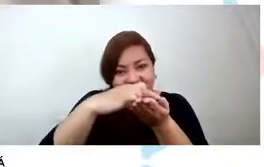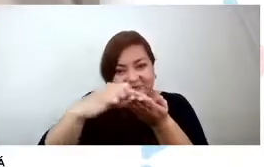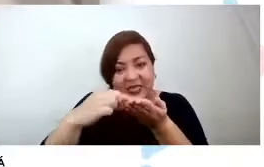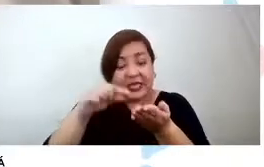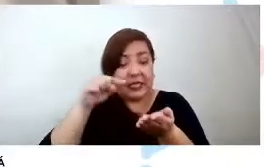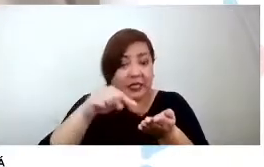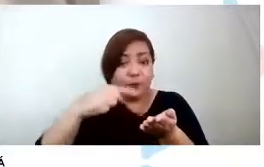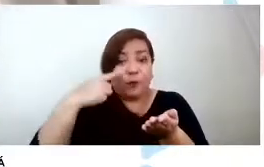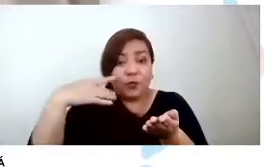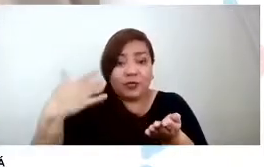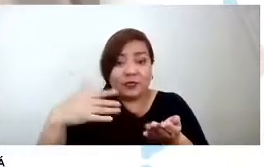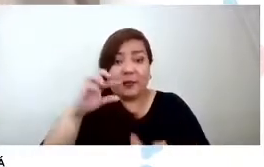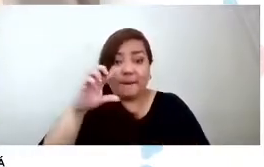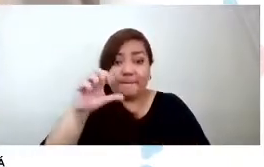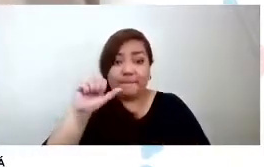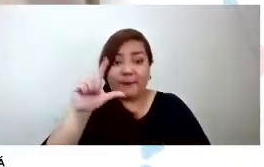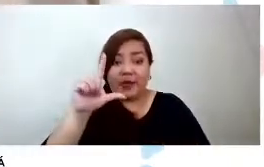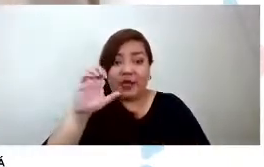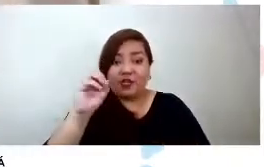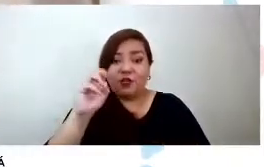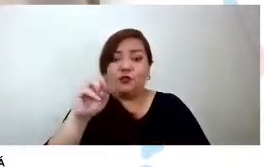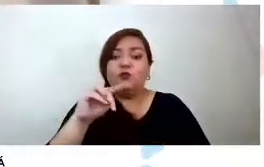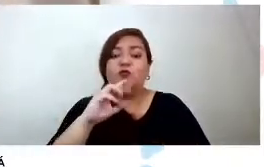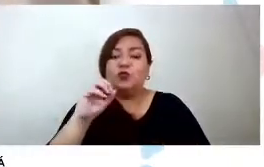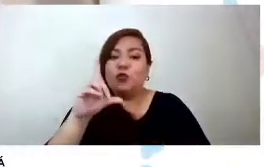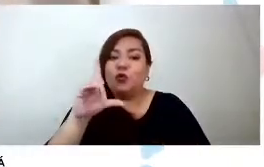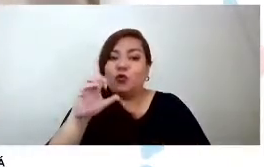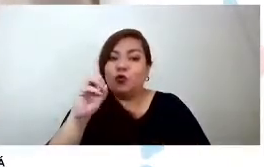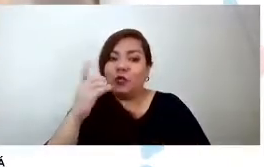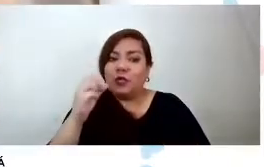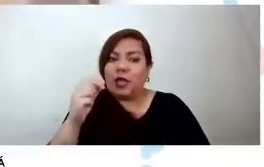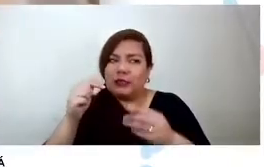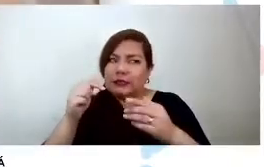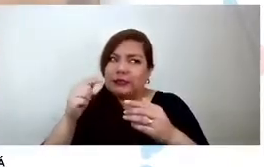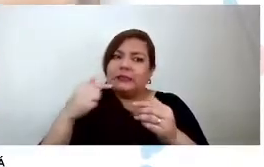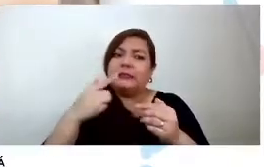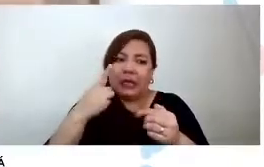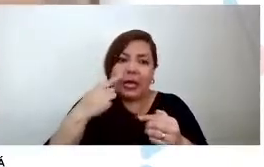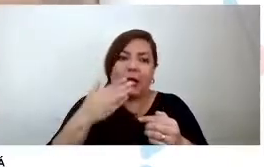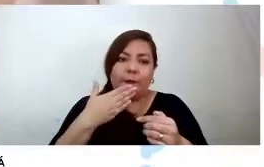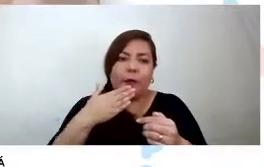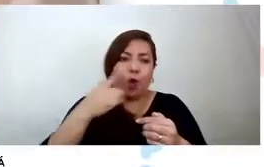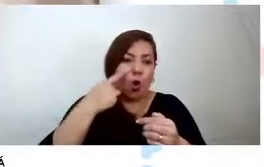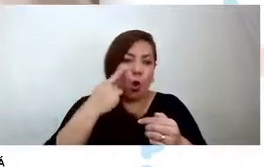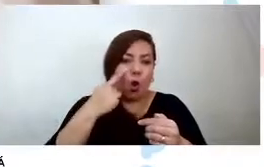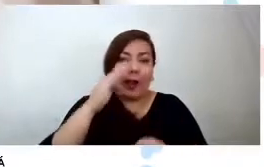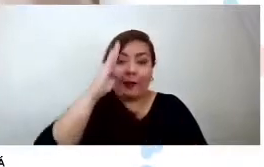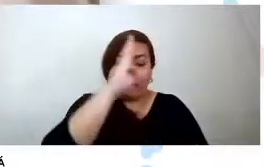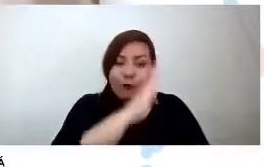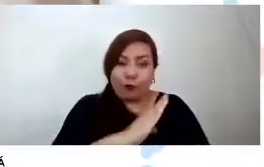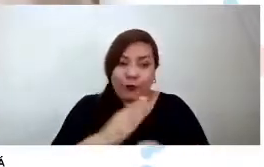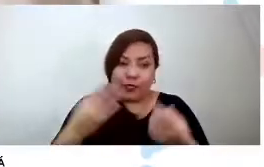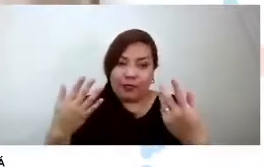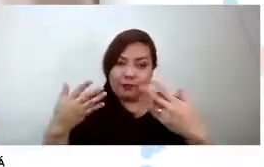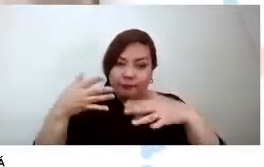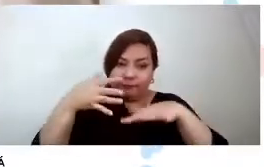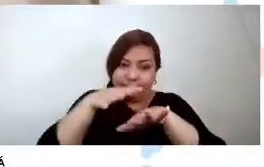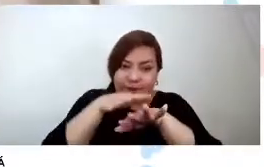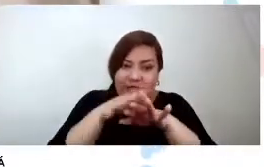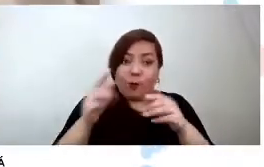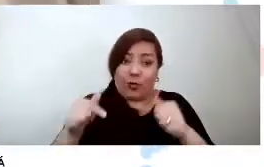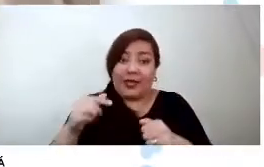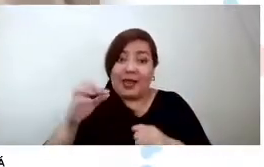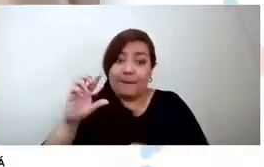paleontología adentrarse en la biología, ¿no? La paleontología es una combinación de ciencia,